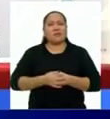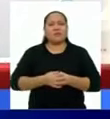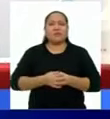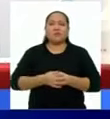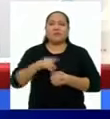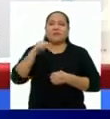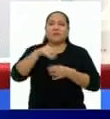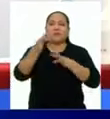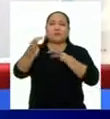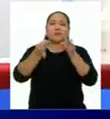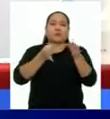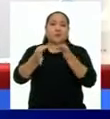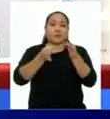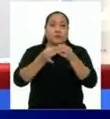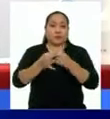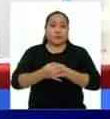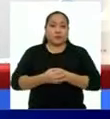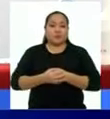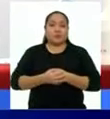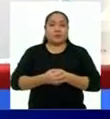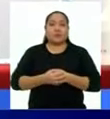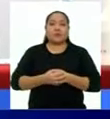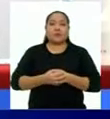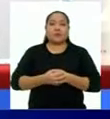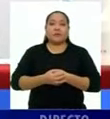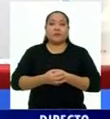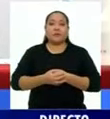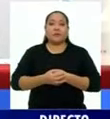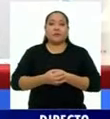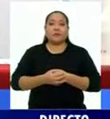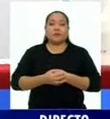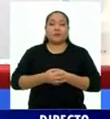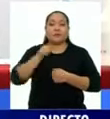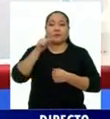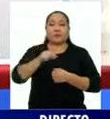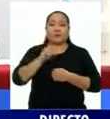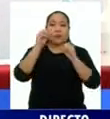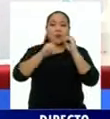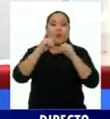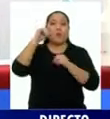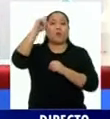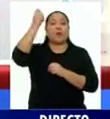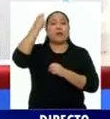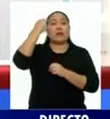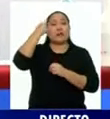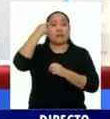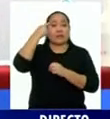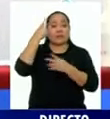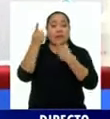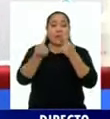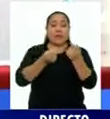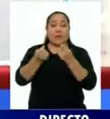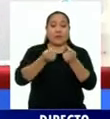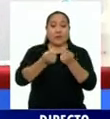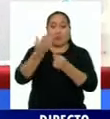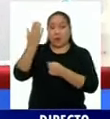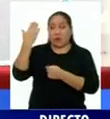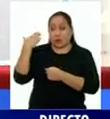La explicación tiene que ver con políticas que hizo la administración anterior, hay